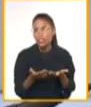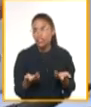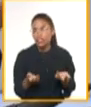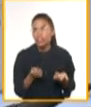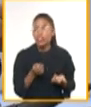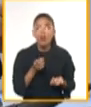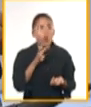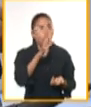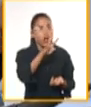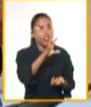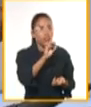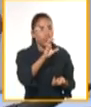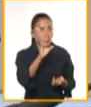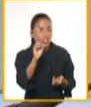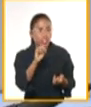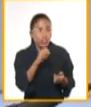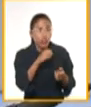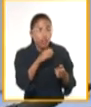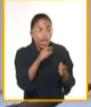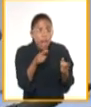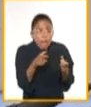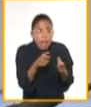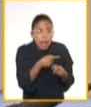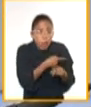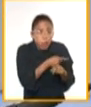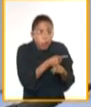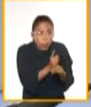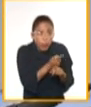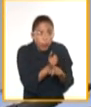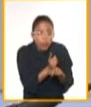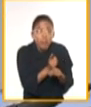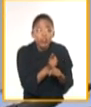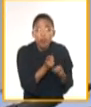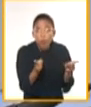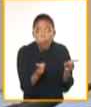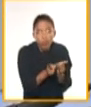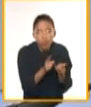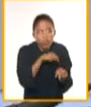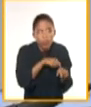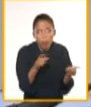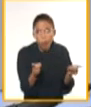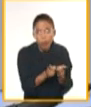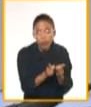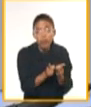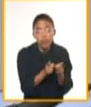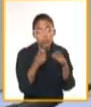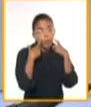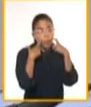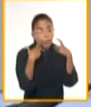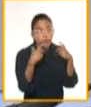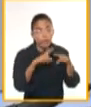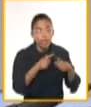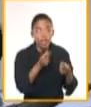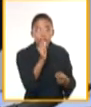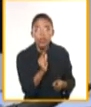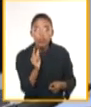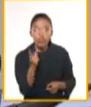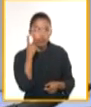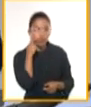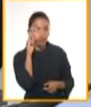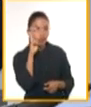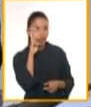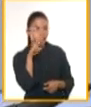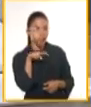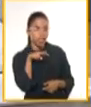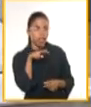400 milisegundos, un tiempo relativamente corto. Muy corto. Muy corto. ¿Qué pasa? Que es importante porque las personas ven cómo el sistema